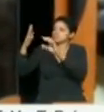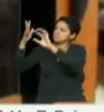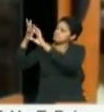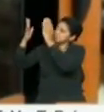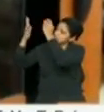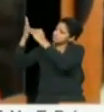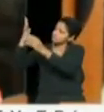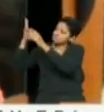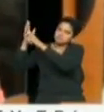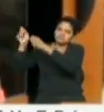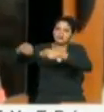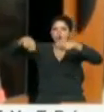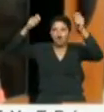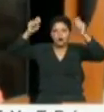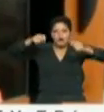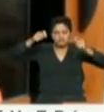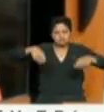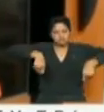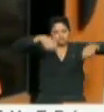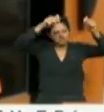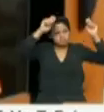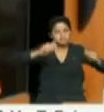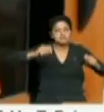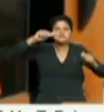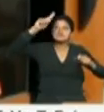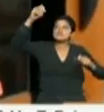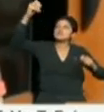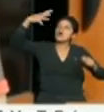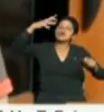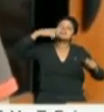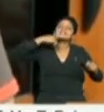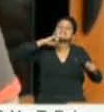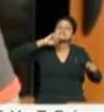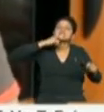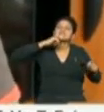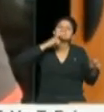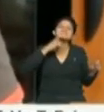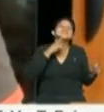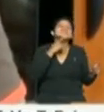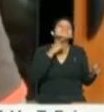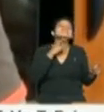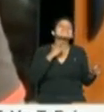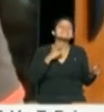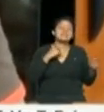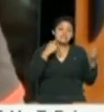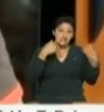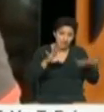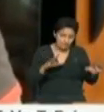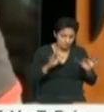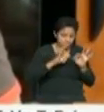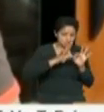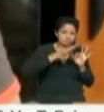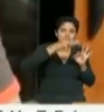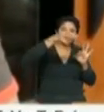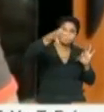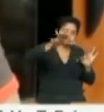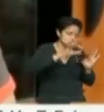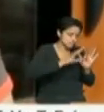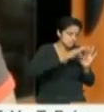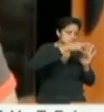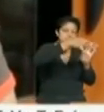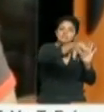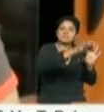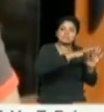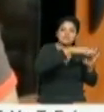toda persona de cualquier edad que quiera aprender desde cómo comenzar a tejer, desde cosechar la materia